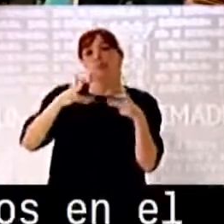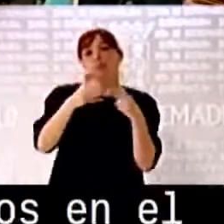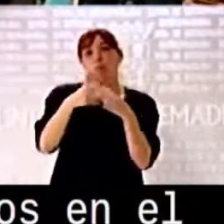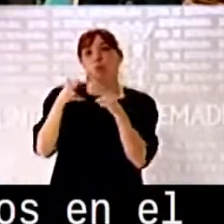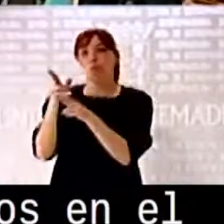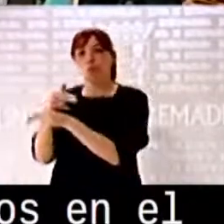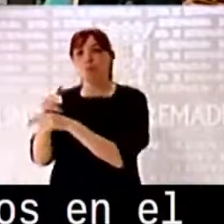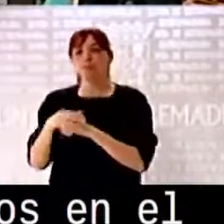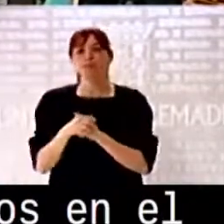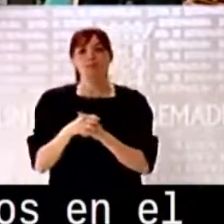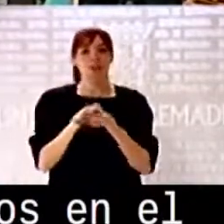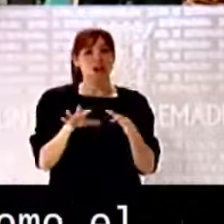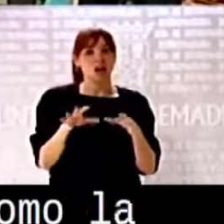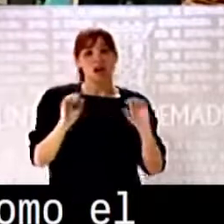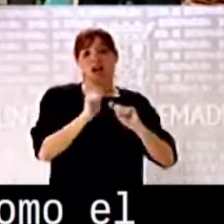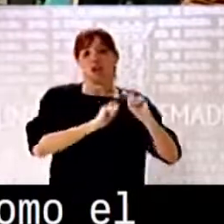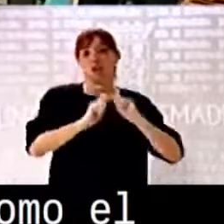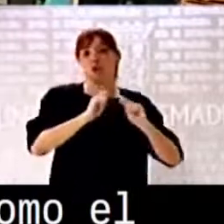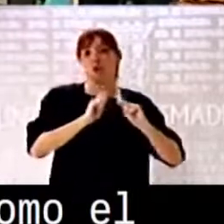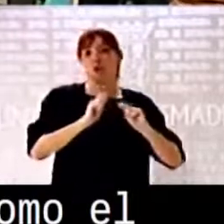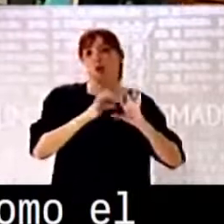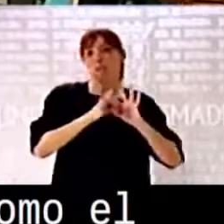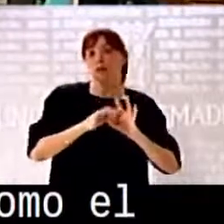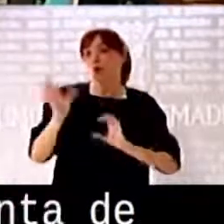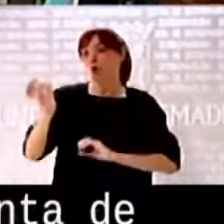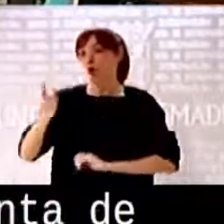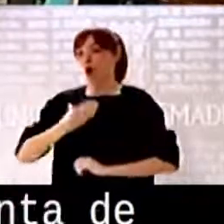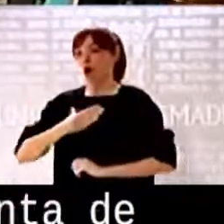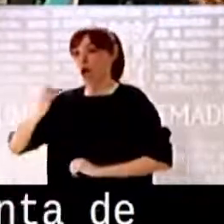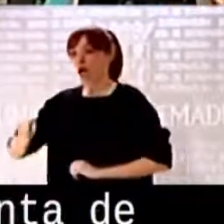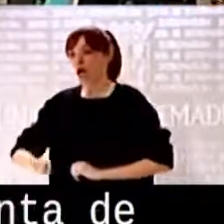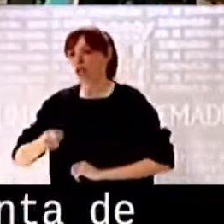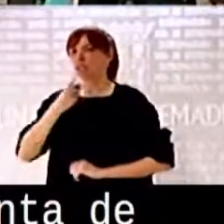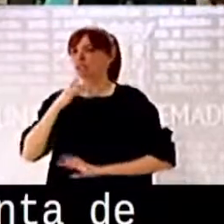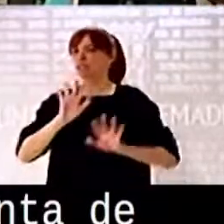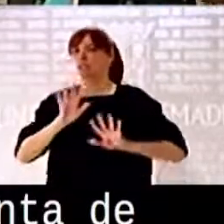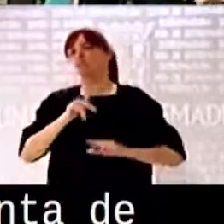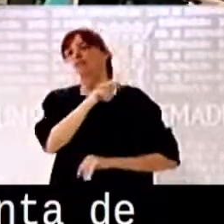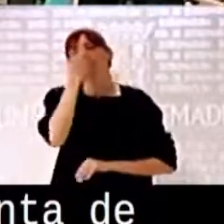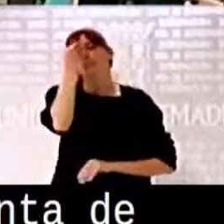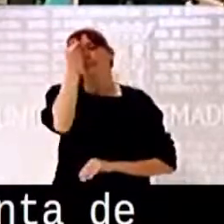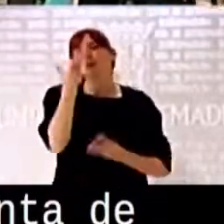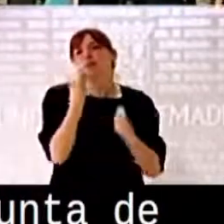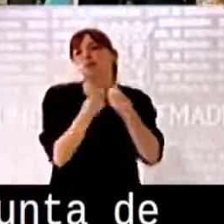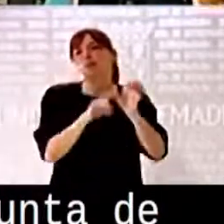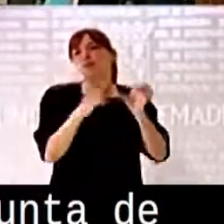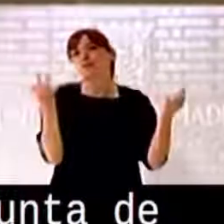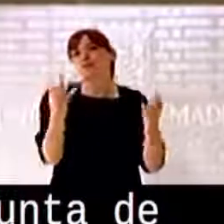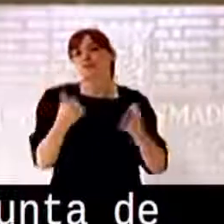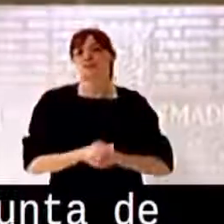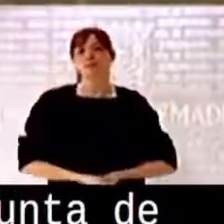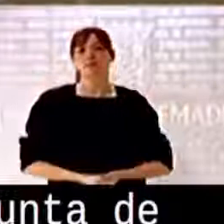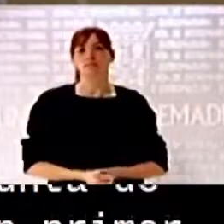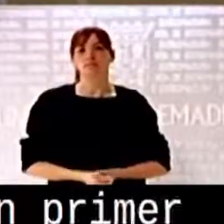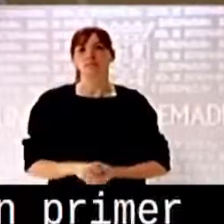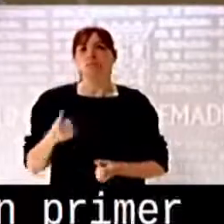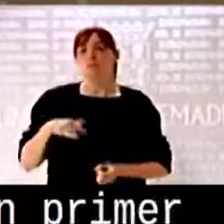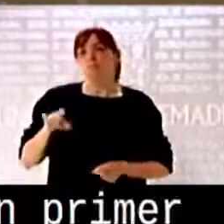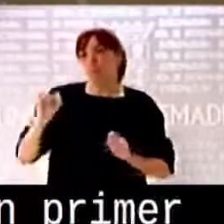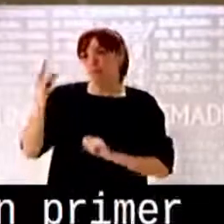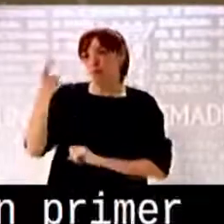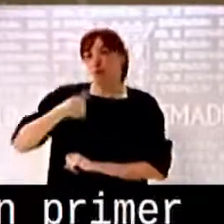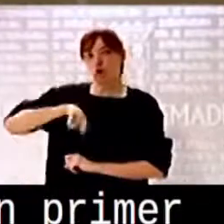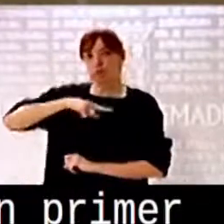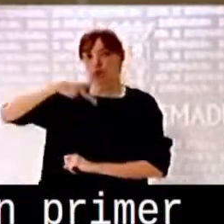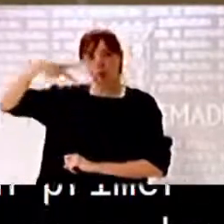parque. Tanto amigos de Monfragüe como el alcalde de Serradilla han acusado a la Junta de mentir sobre esta cuestión. En primer lugar, nosotros tenemos